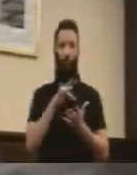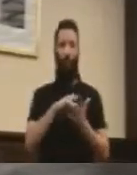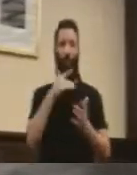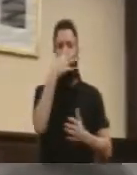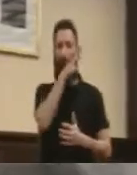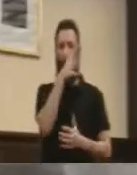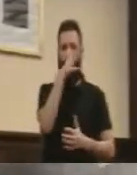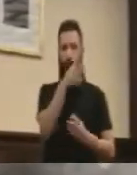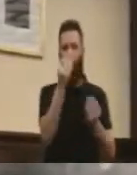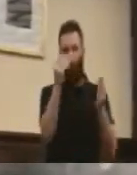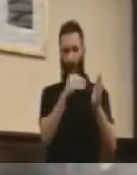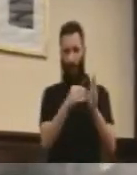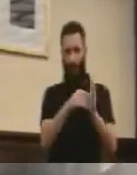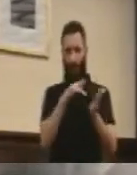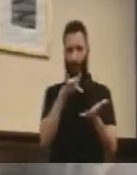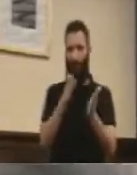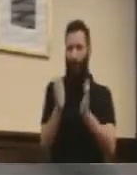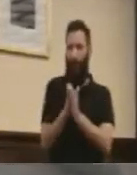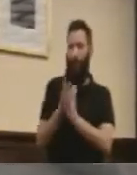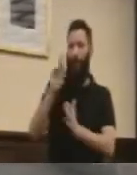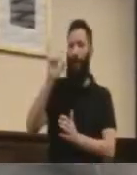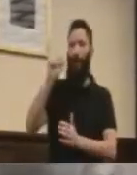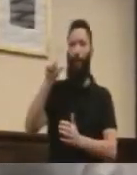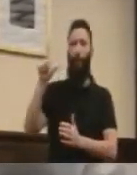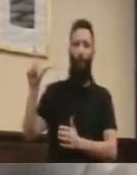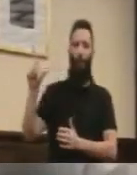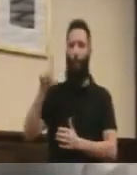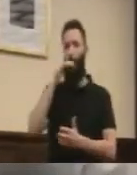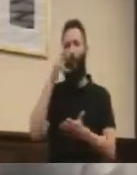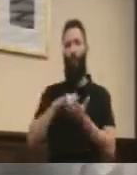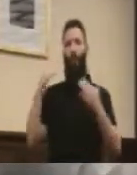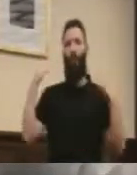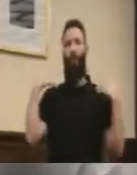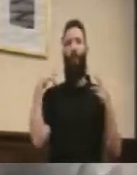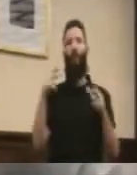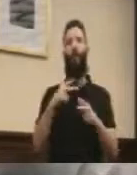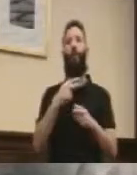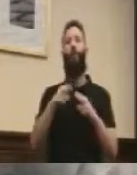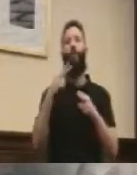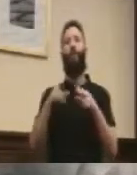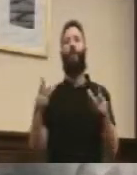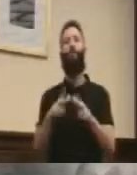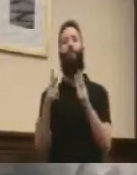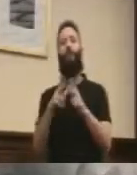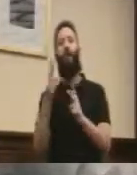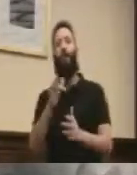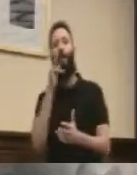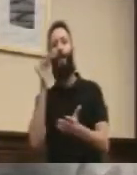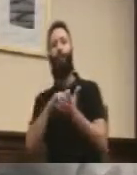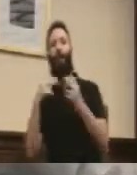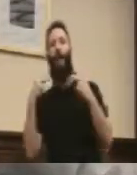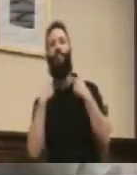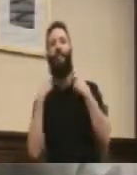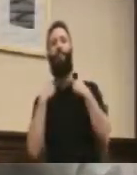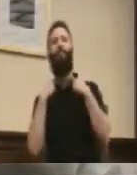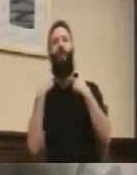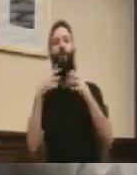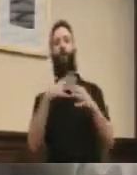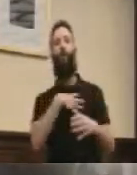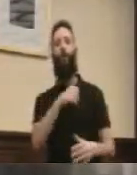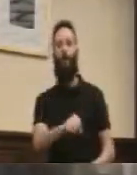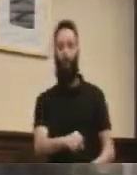varias ocasiones mi compañero Raúl Camargo, responsable de políticas sociales y diputado de Podemos en la Asamblea de